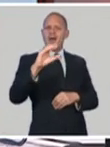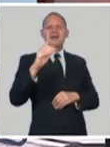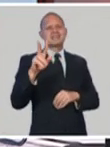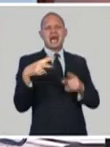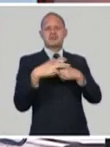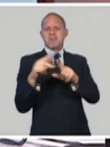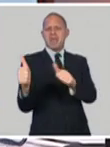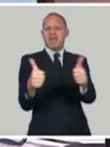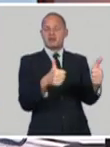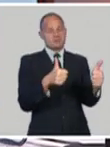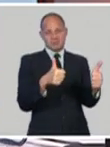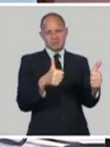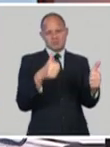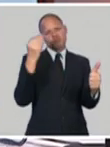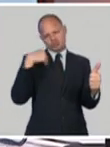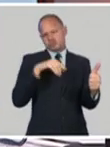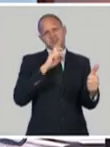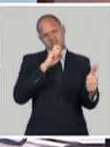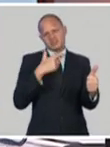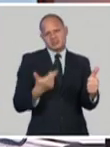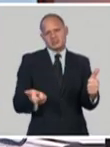Randy, que yo creo que es importante,